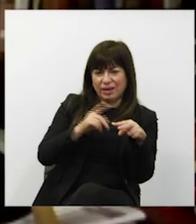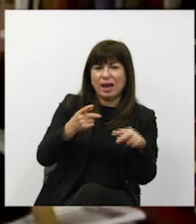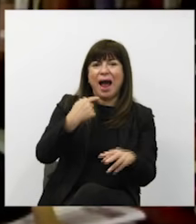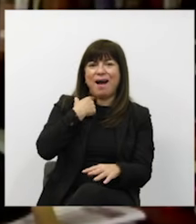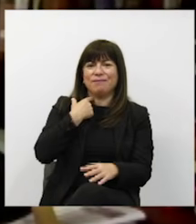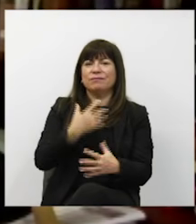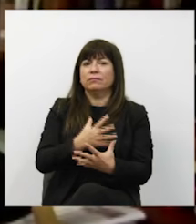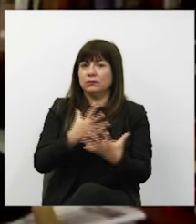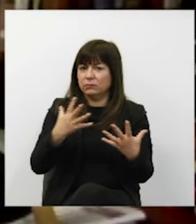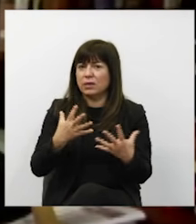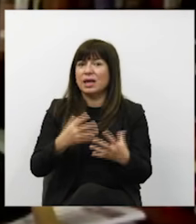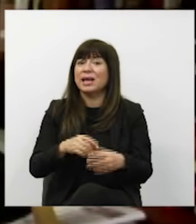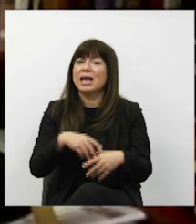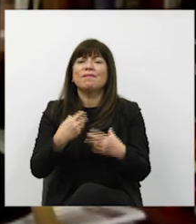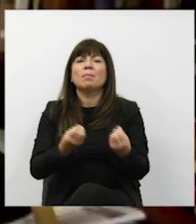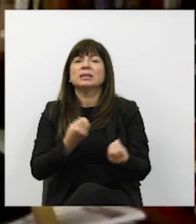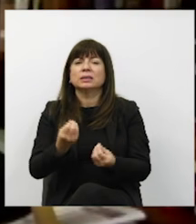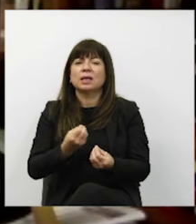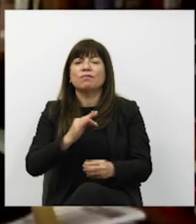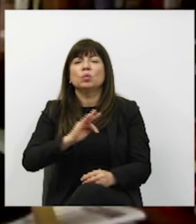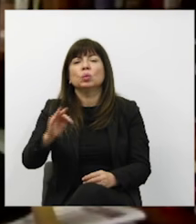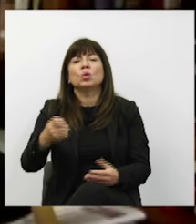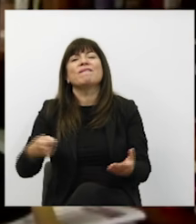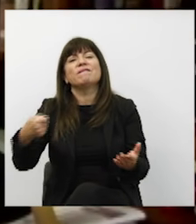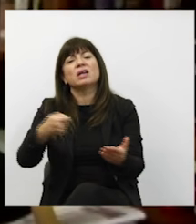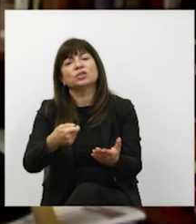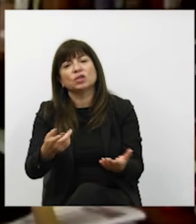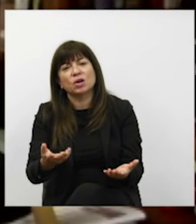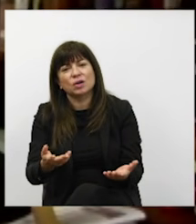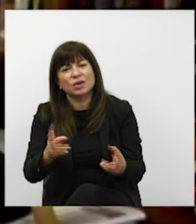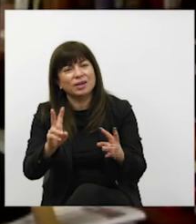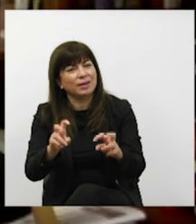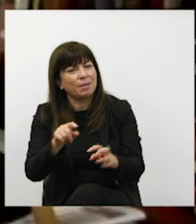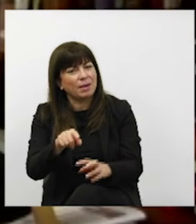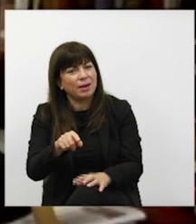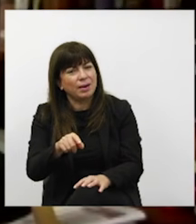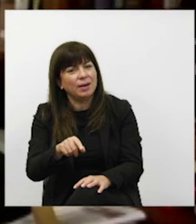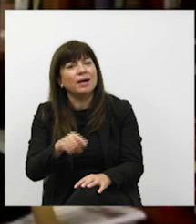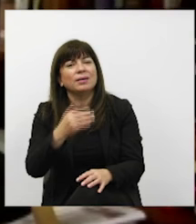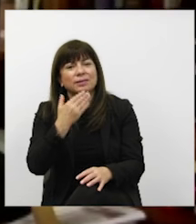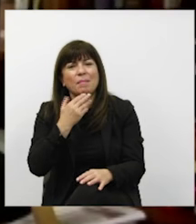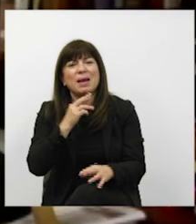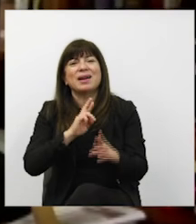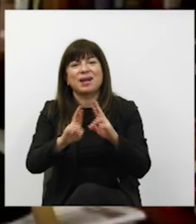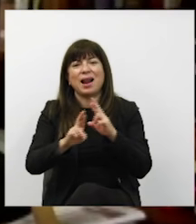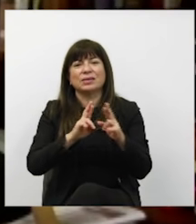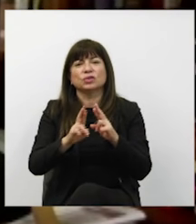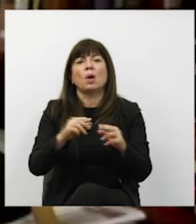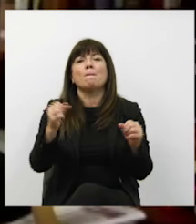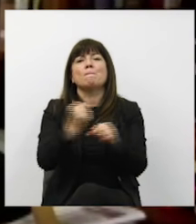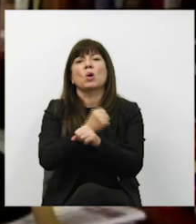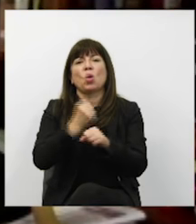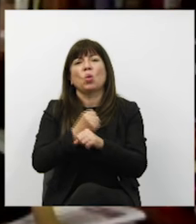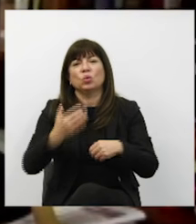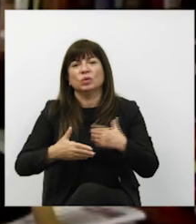va a pasar, la posibilidad de invertir hacia adelante. Pero tiene más que ver con el tema de la productividad. Hoy día